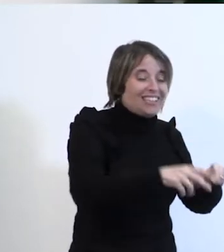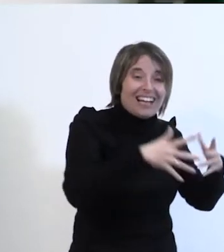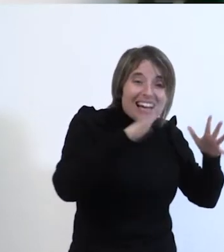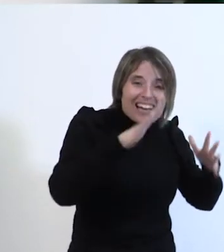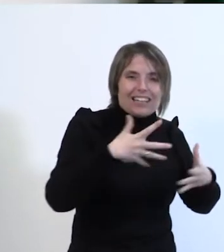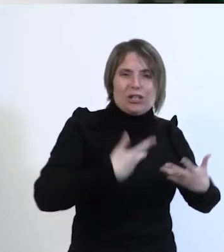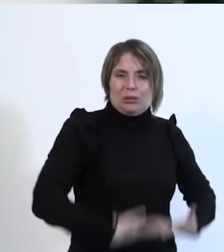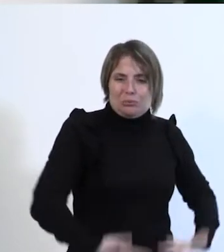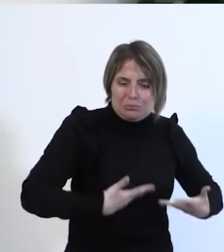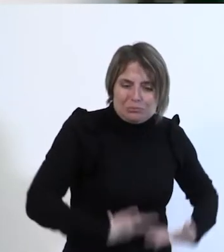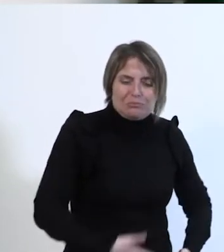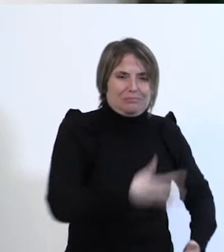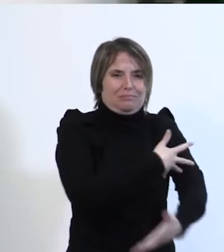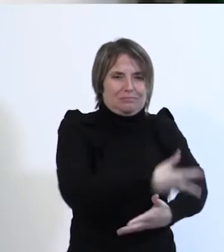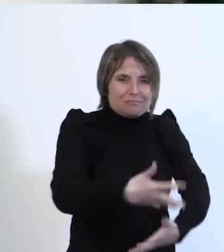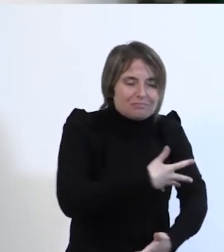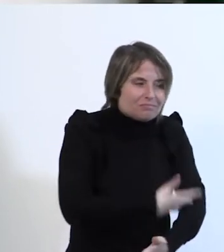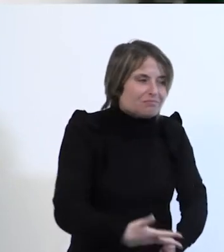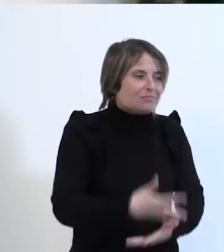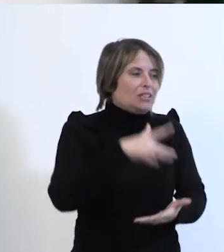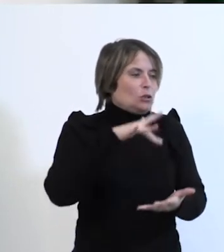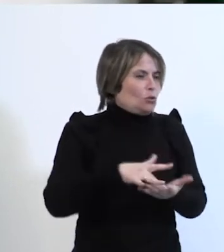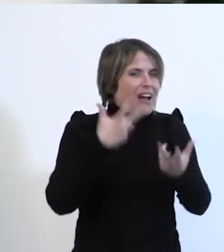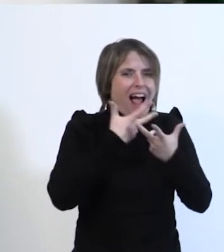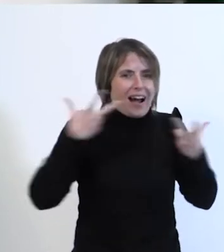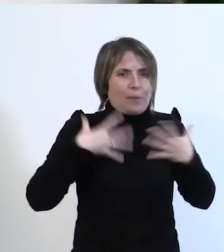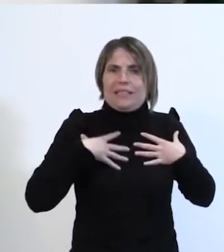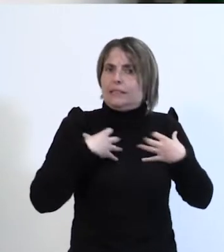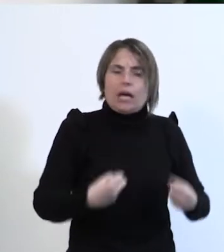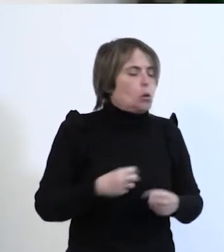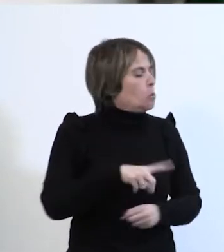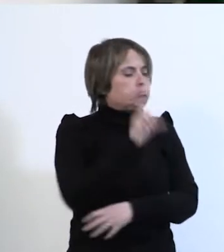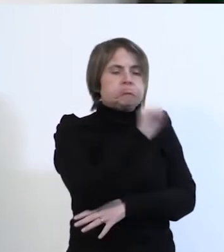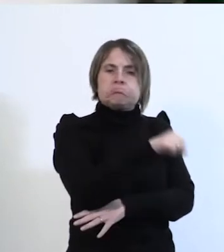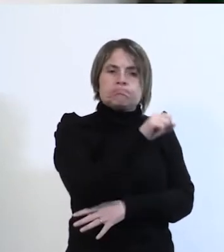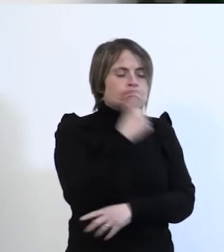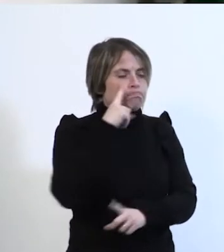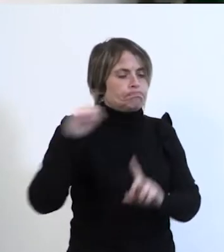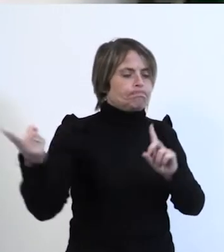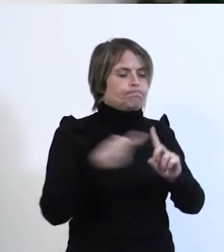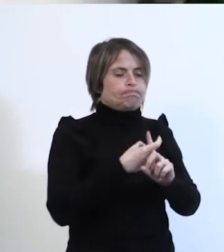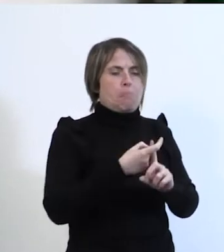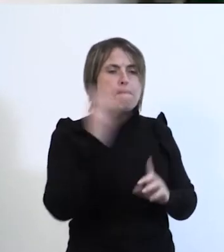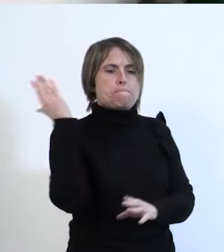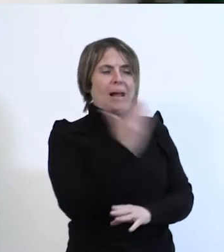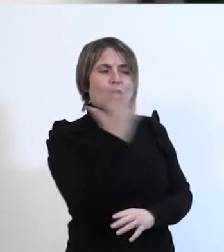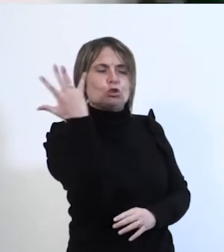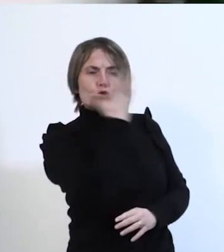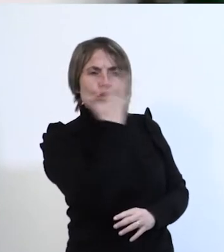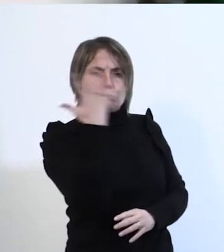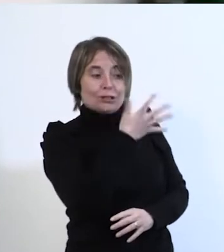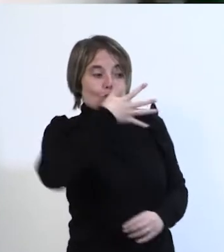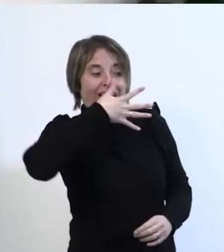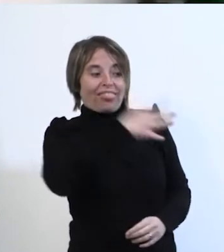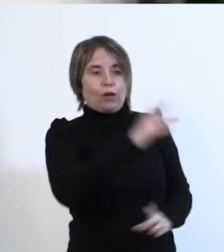que tenía signos de preeclampsia, o sea, signos graves de salud, la identifican como